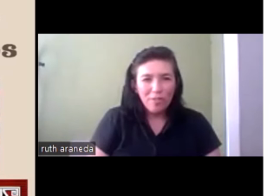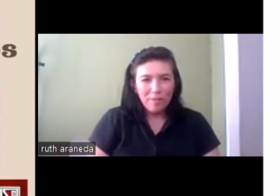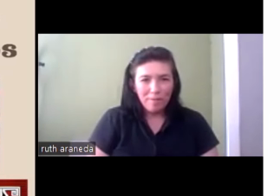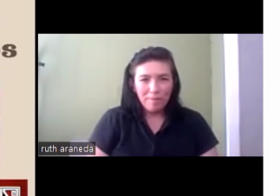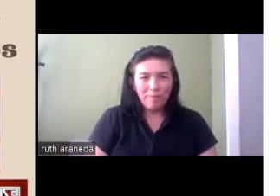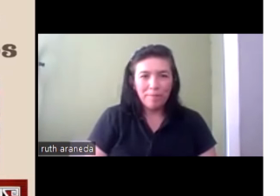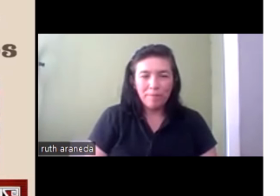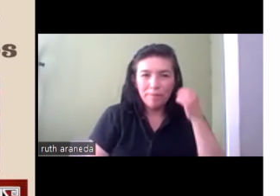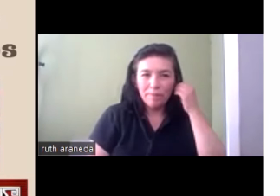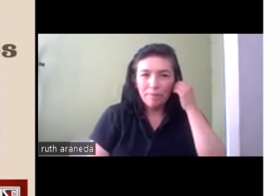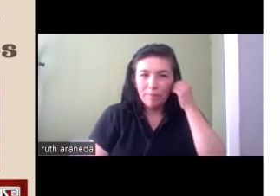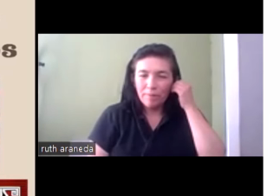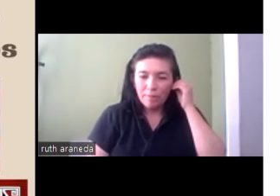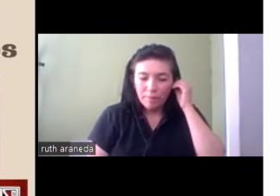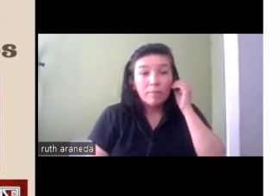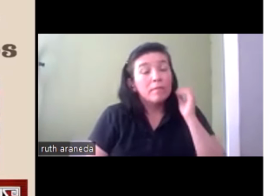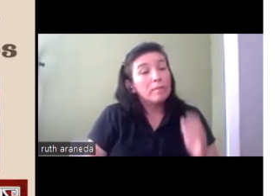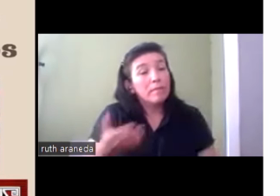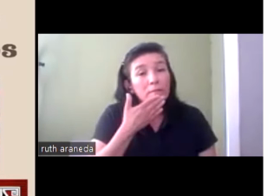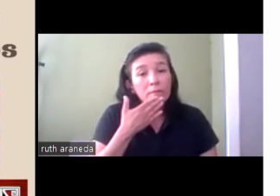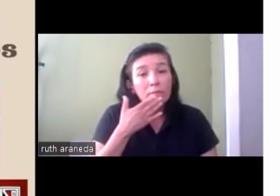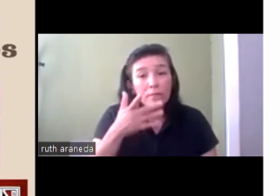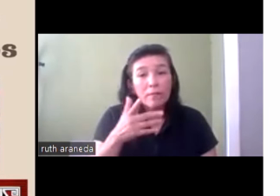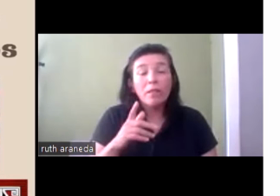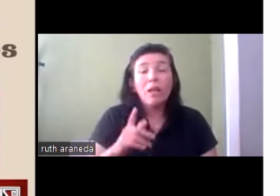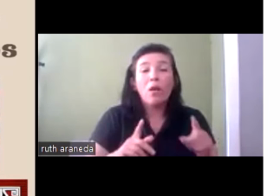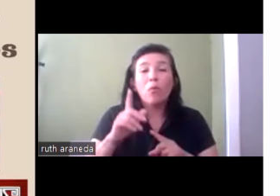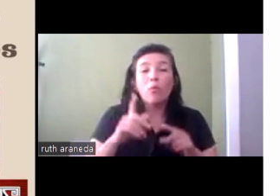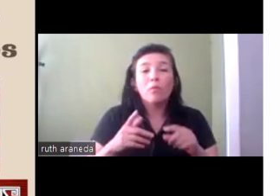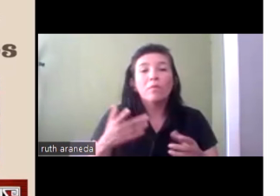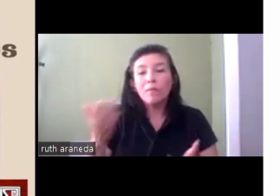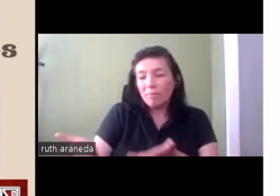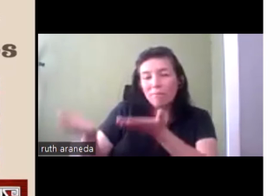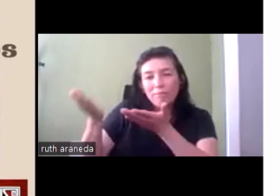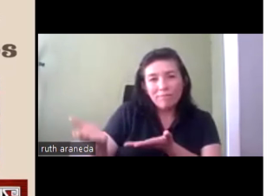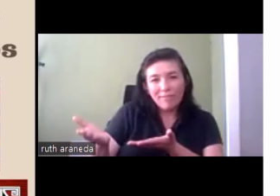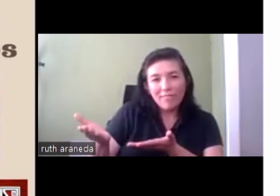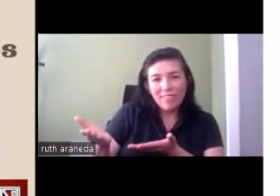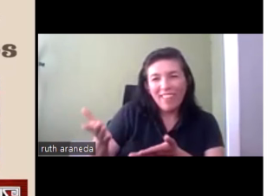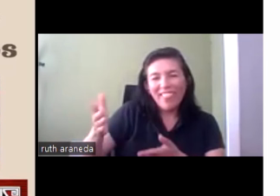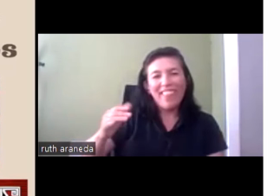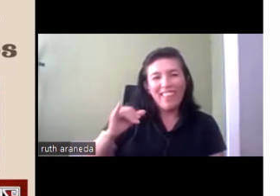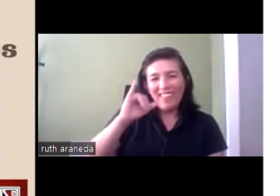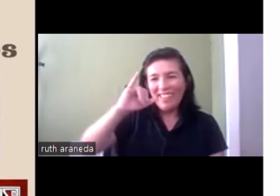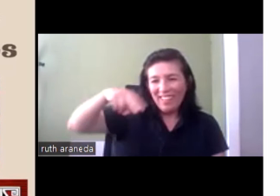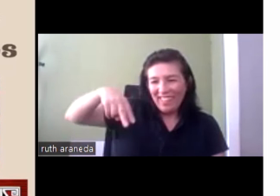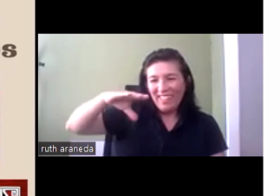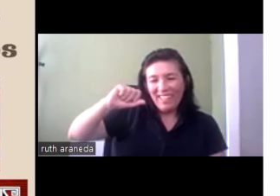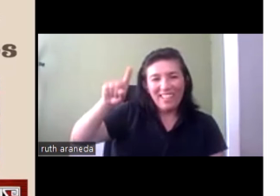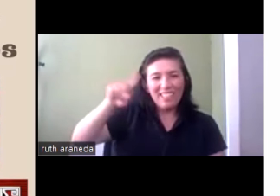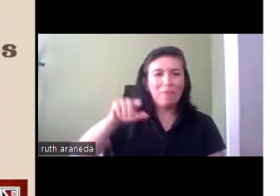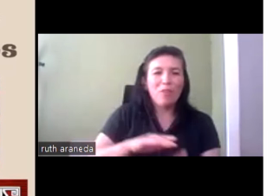Dale. Y también, aquí por contraste, tenemos la inclusión de ciertos patrones decorativos incaicos, que son clásicos,